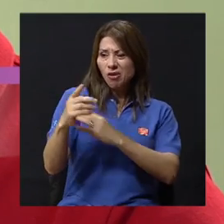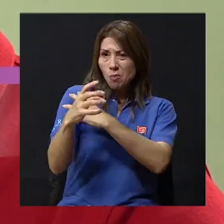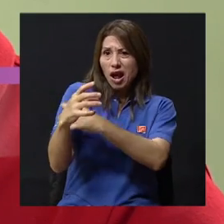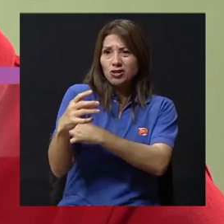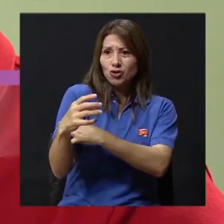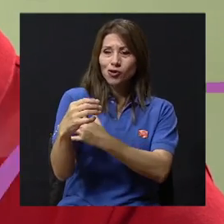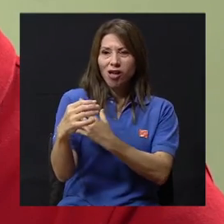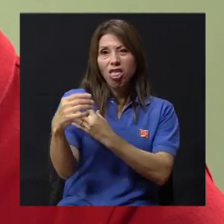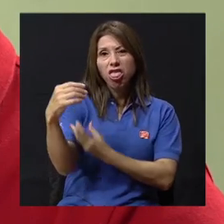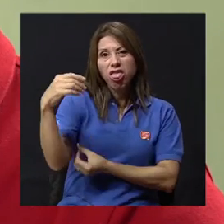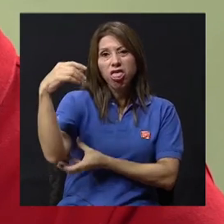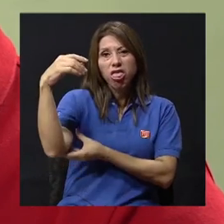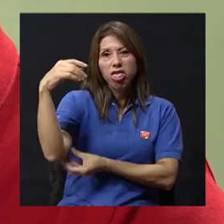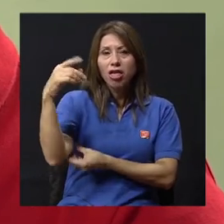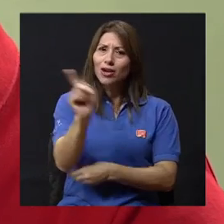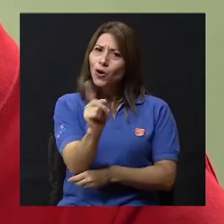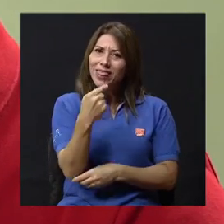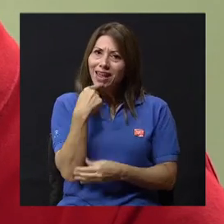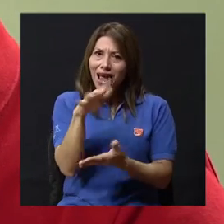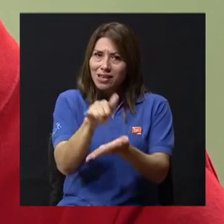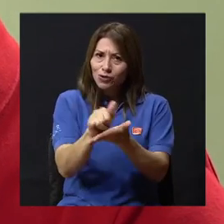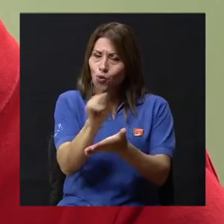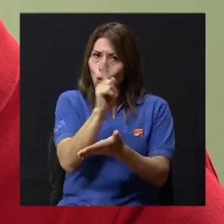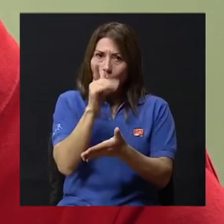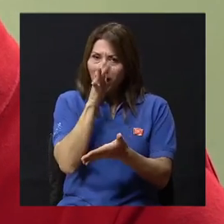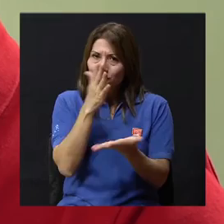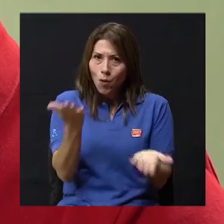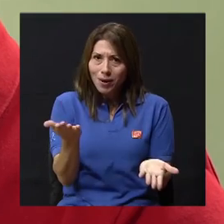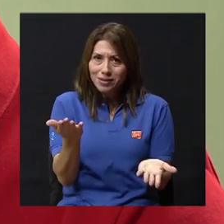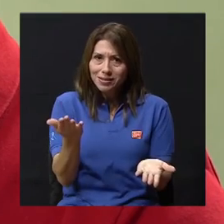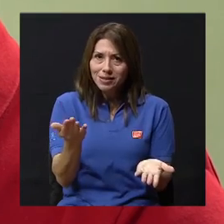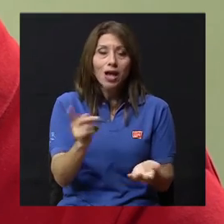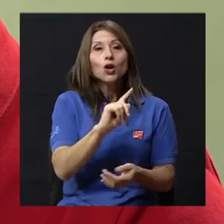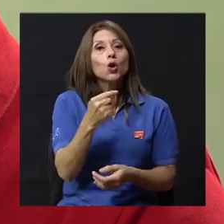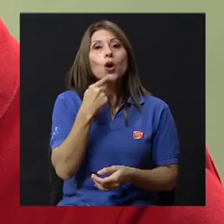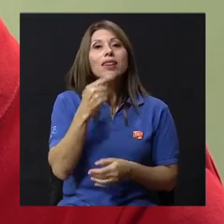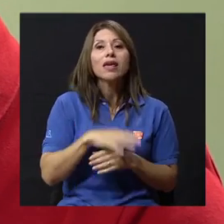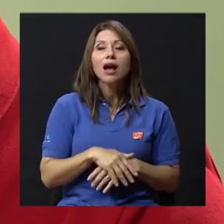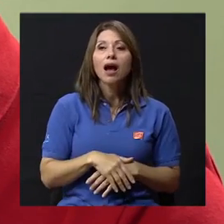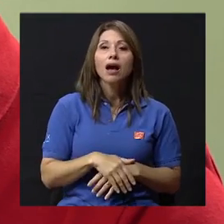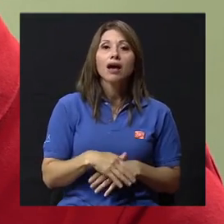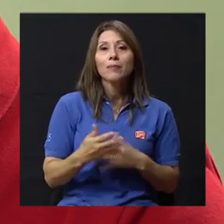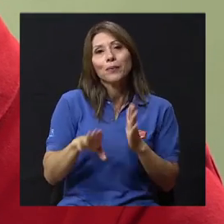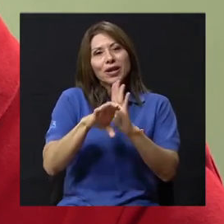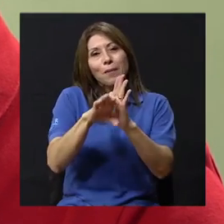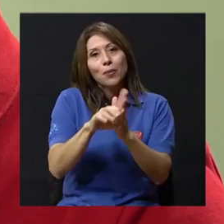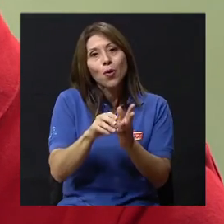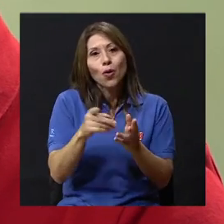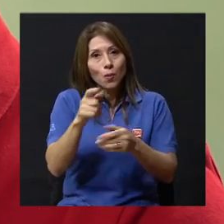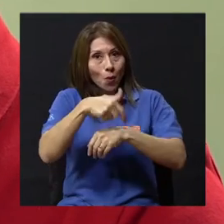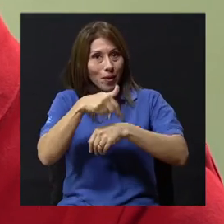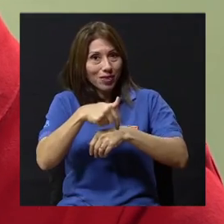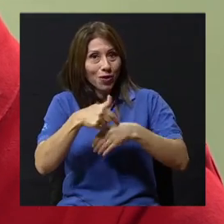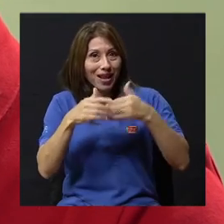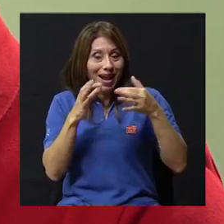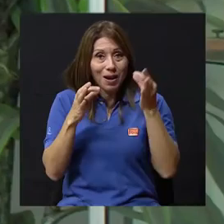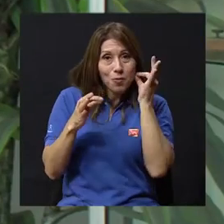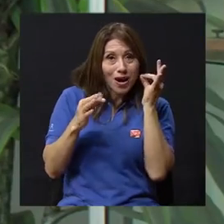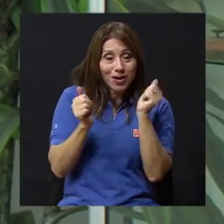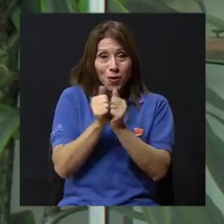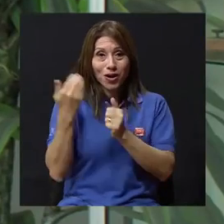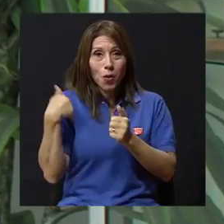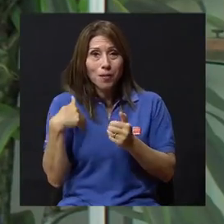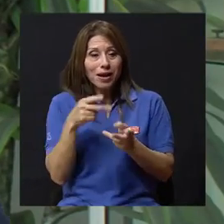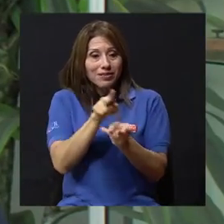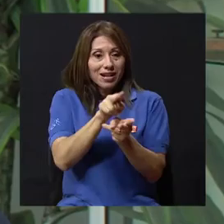más aguados, o sea, no le haga bromas en ese sentido, ni tampoco le diga, dime, hijito, usted con costos rindió, así es que tuvieron una relación sexual, o sea, no